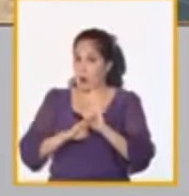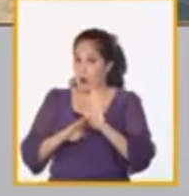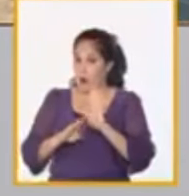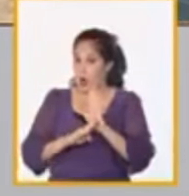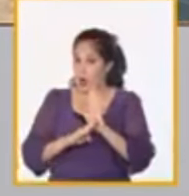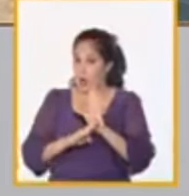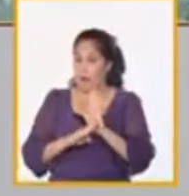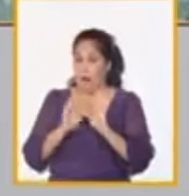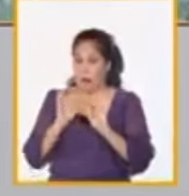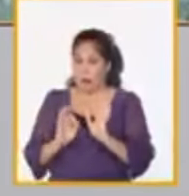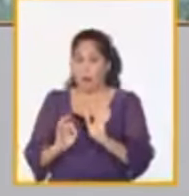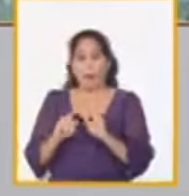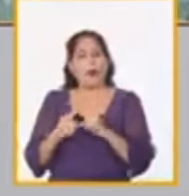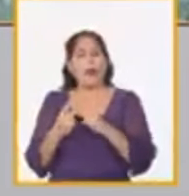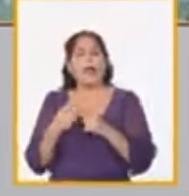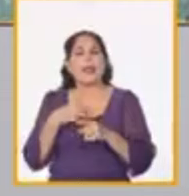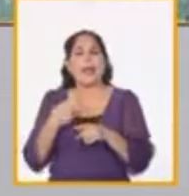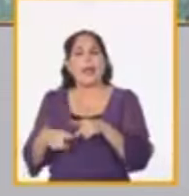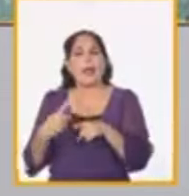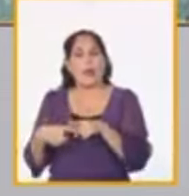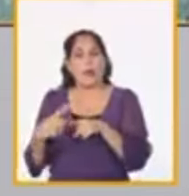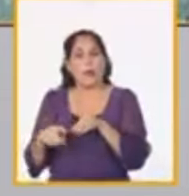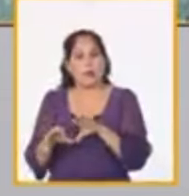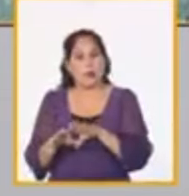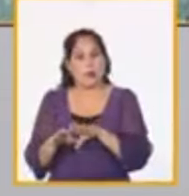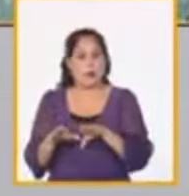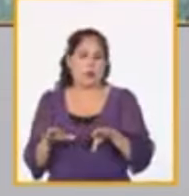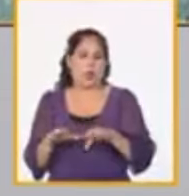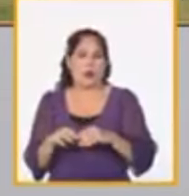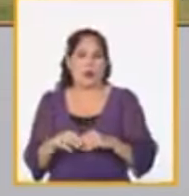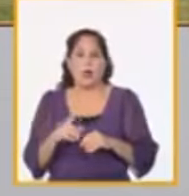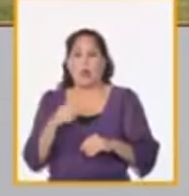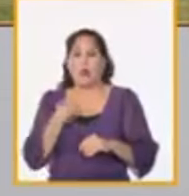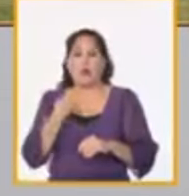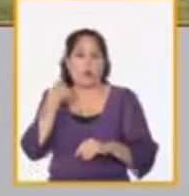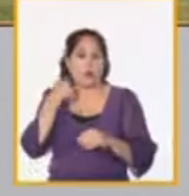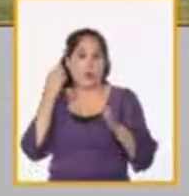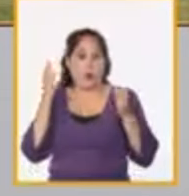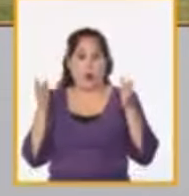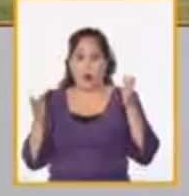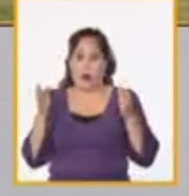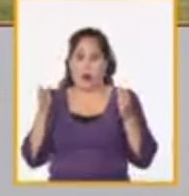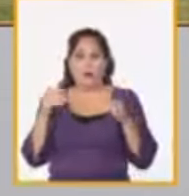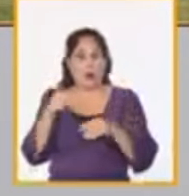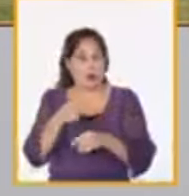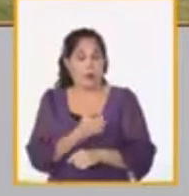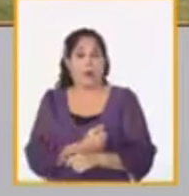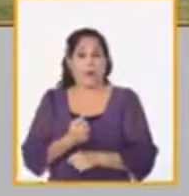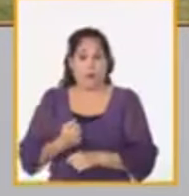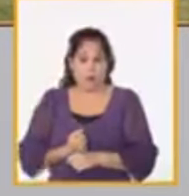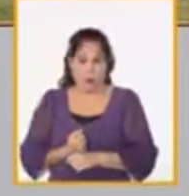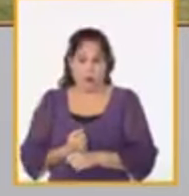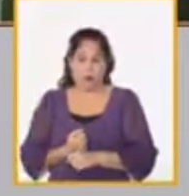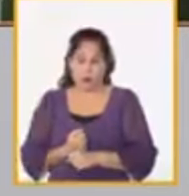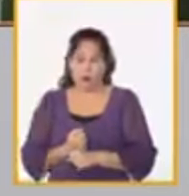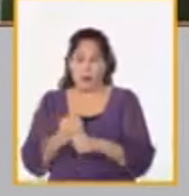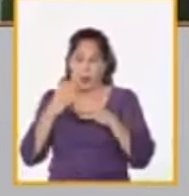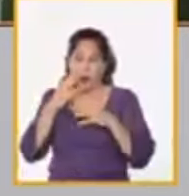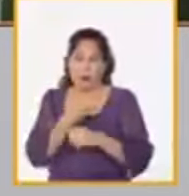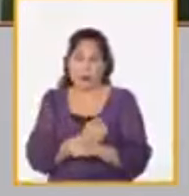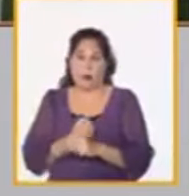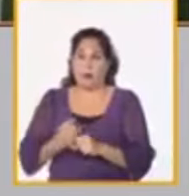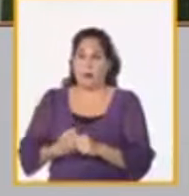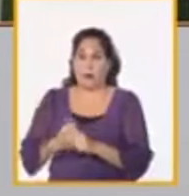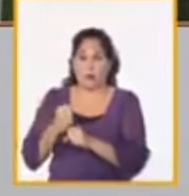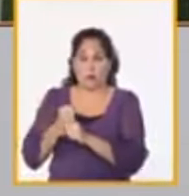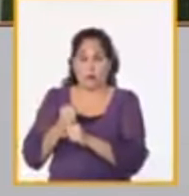a partir de la disponibilidad de recursos que tenemos, nosotros este año, y aquí hay un esfuerzo muy grande de la dirección del